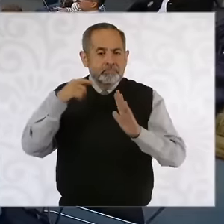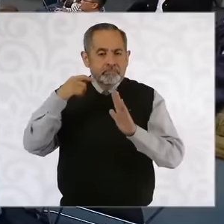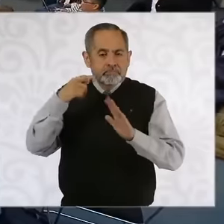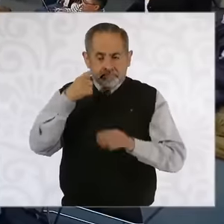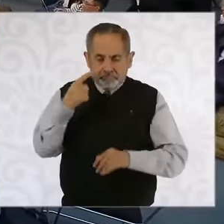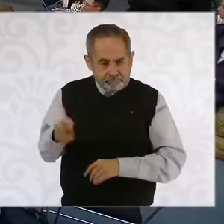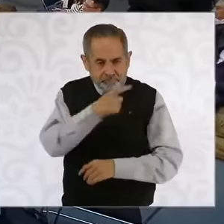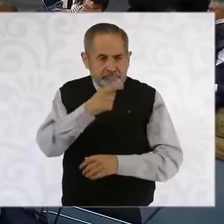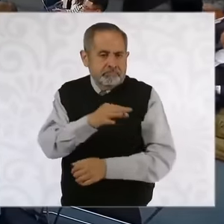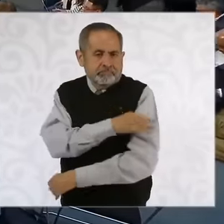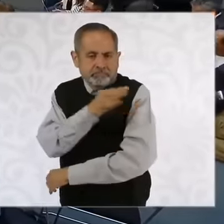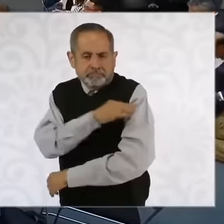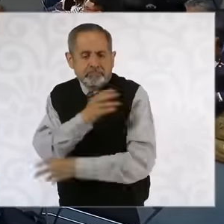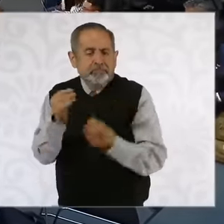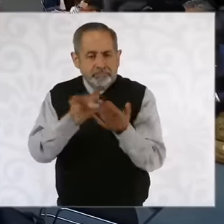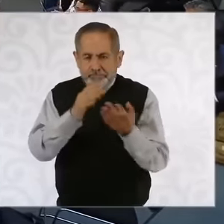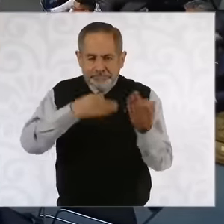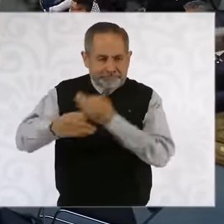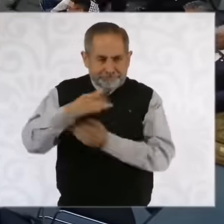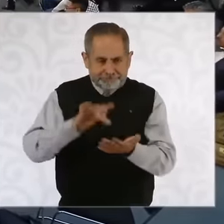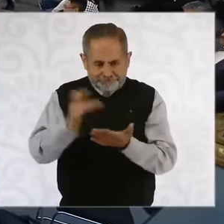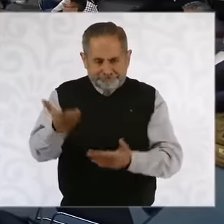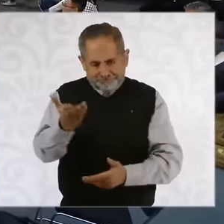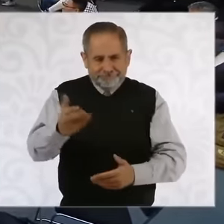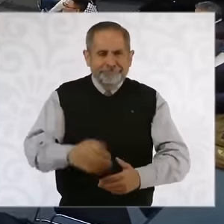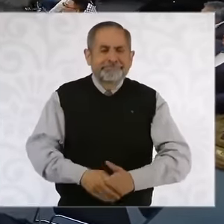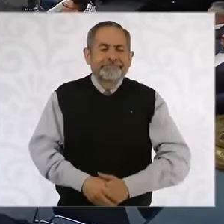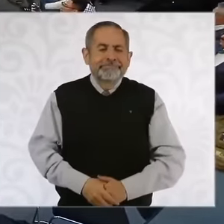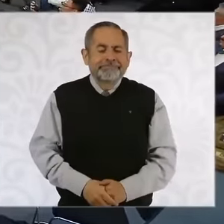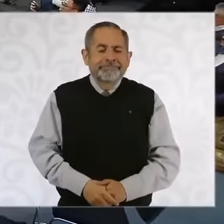vacuna. Muchas gracias a todos y a todas.